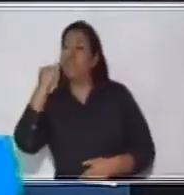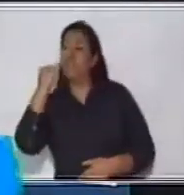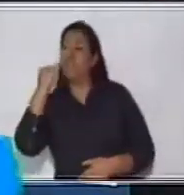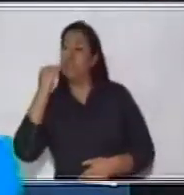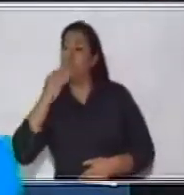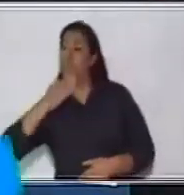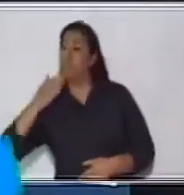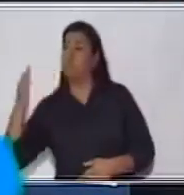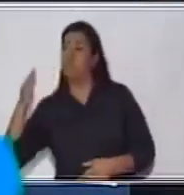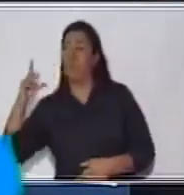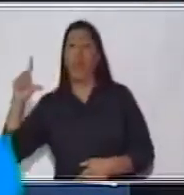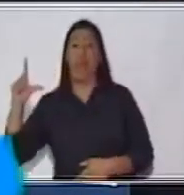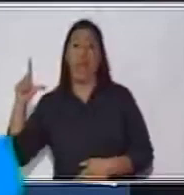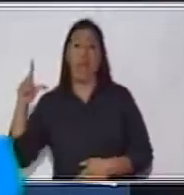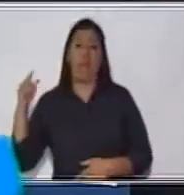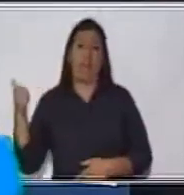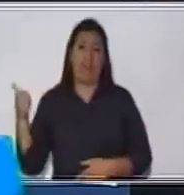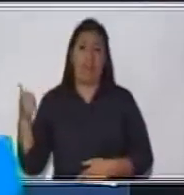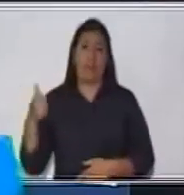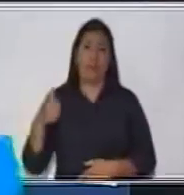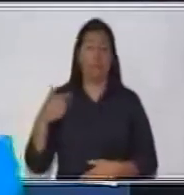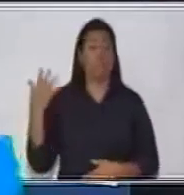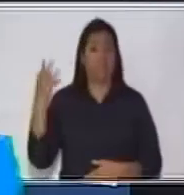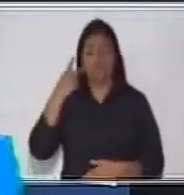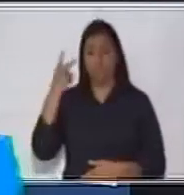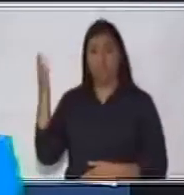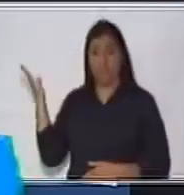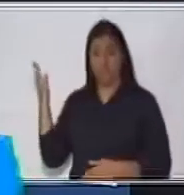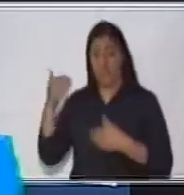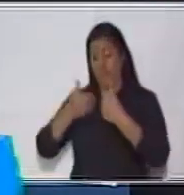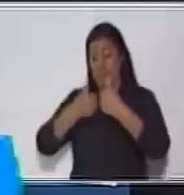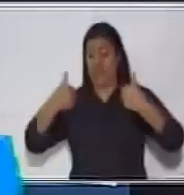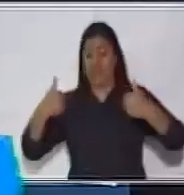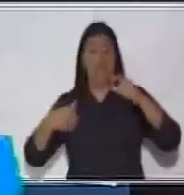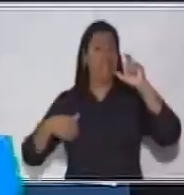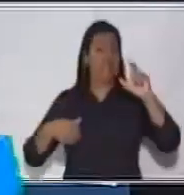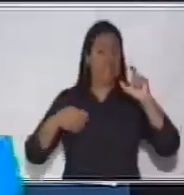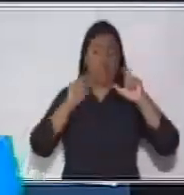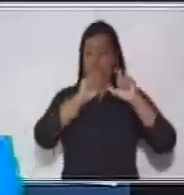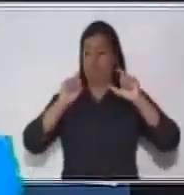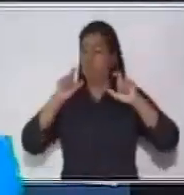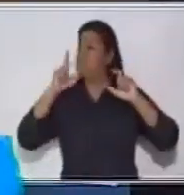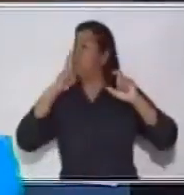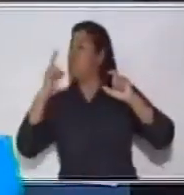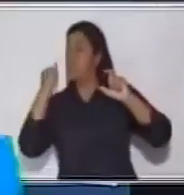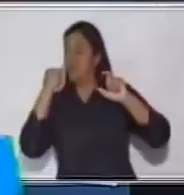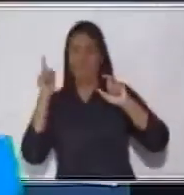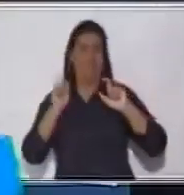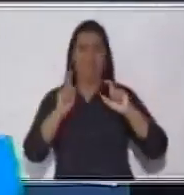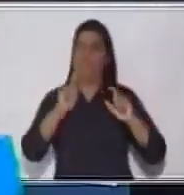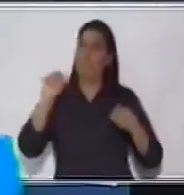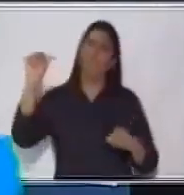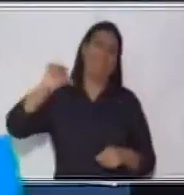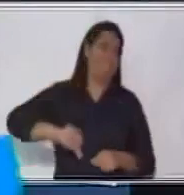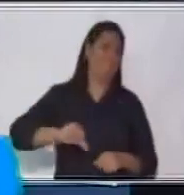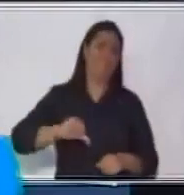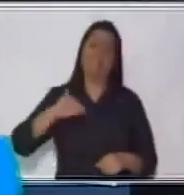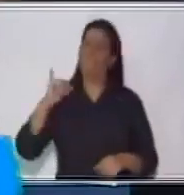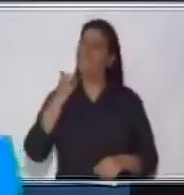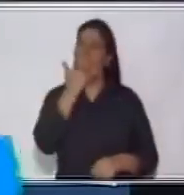incorrecto. Siempre, siempre los dígrafos se mantienen unidos. Continuemos acá. ¿Qué